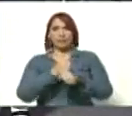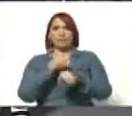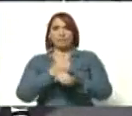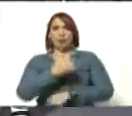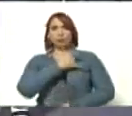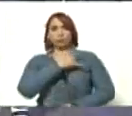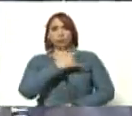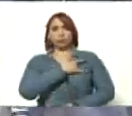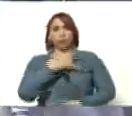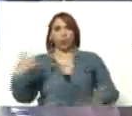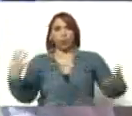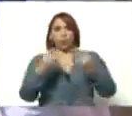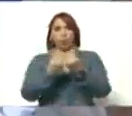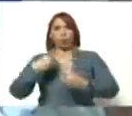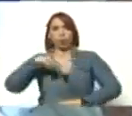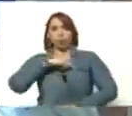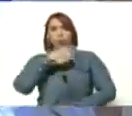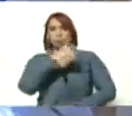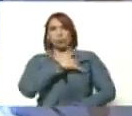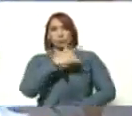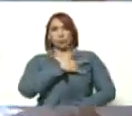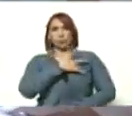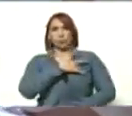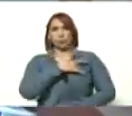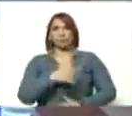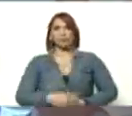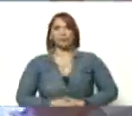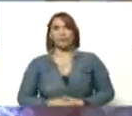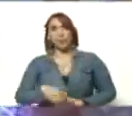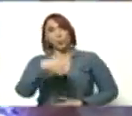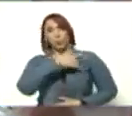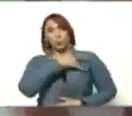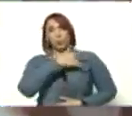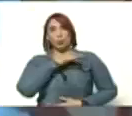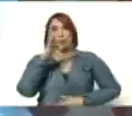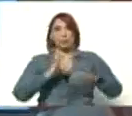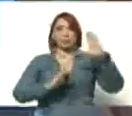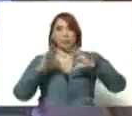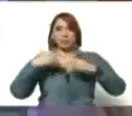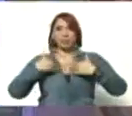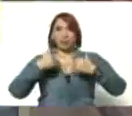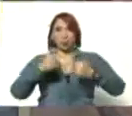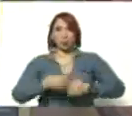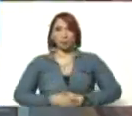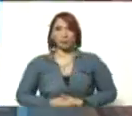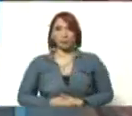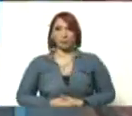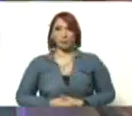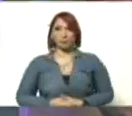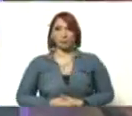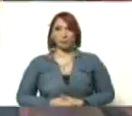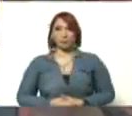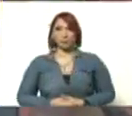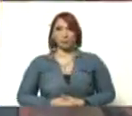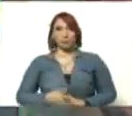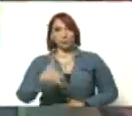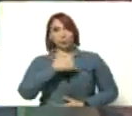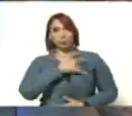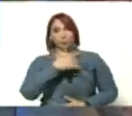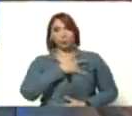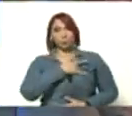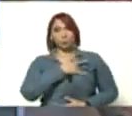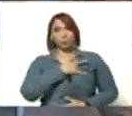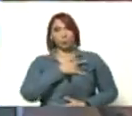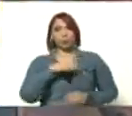nuestras universidades presentes el día de hoy, la Universidad de las Ciencias de la Salud Hugo Rafael Chávez, la Universidad